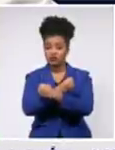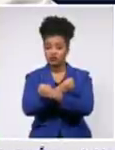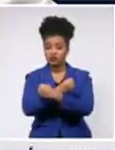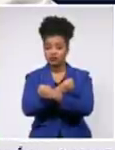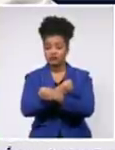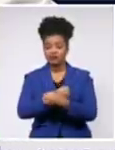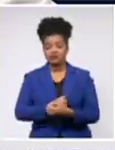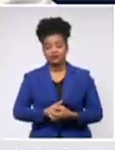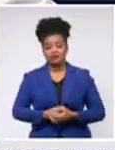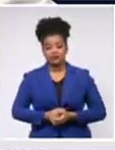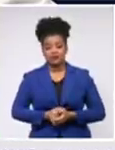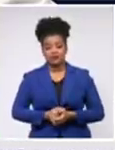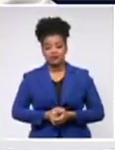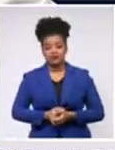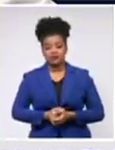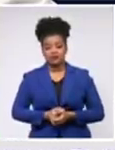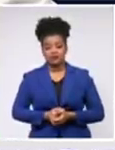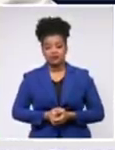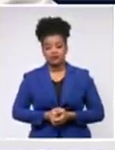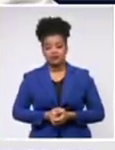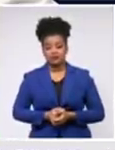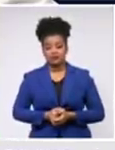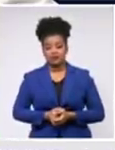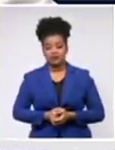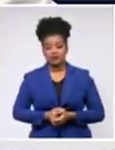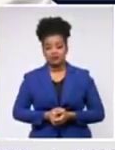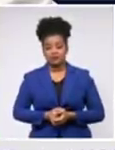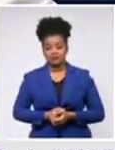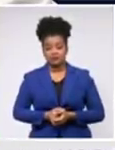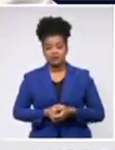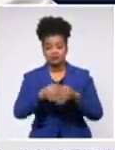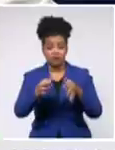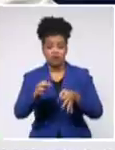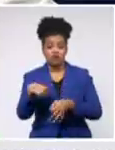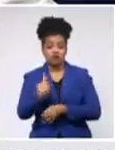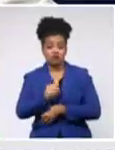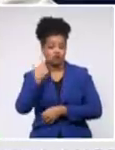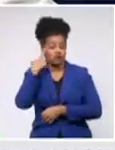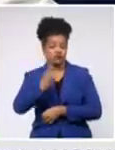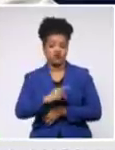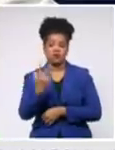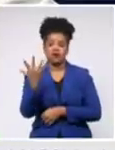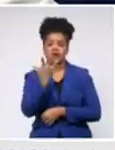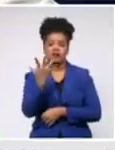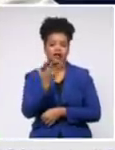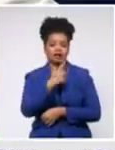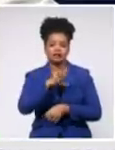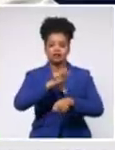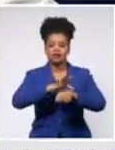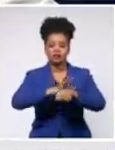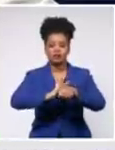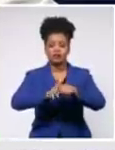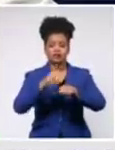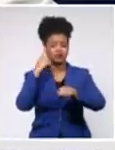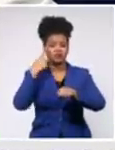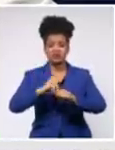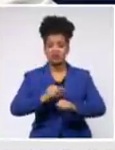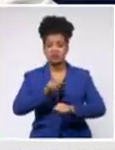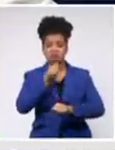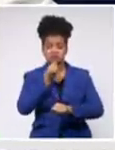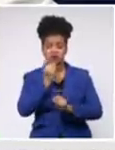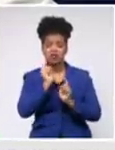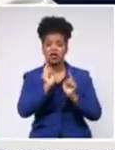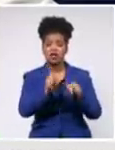que no nos permite identificar quién tiene o no tiene la COVID-19, de quién